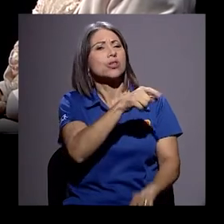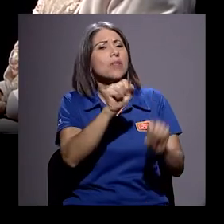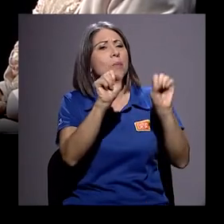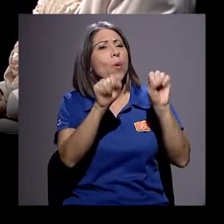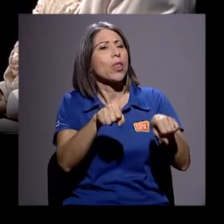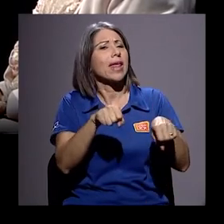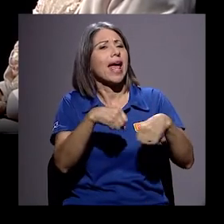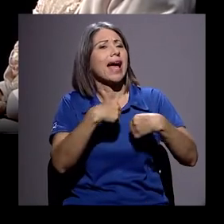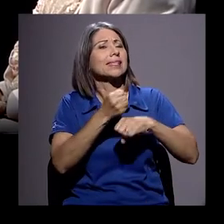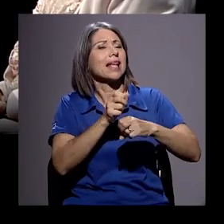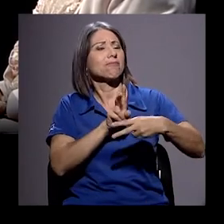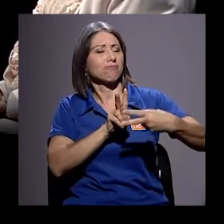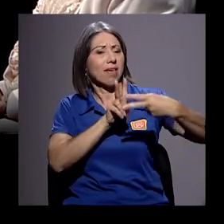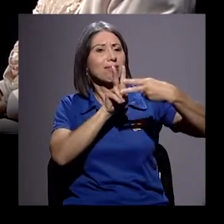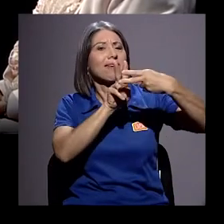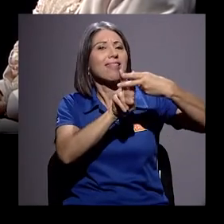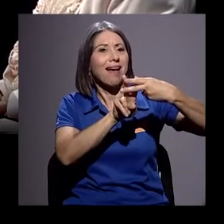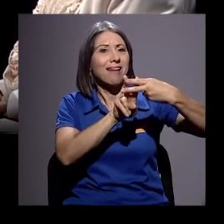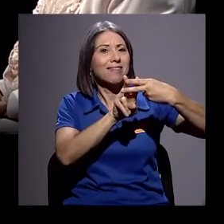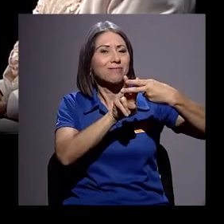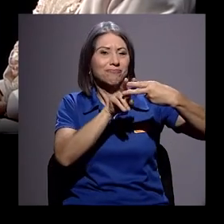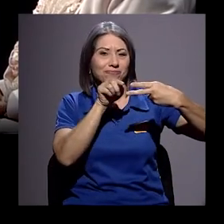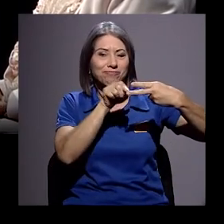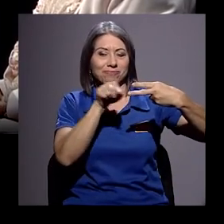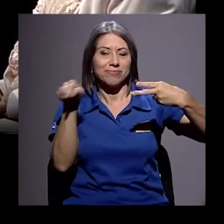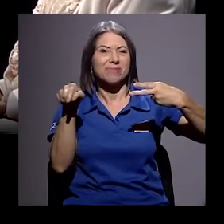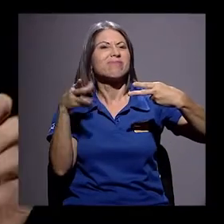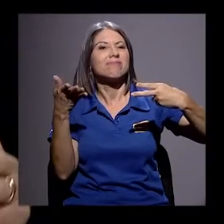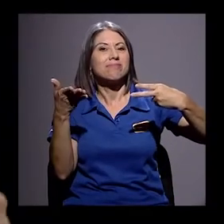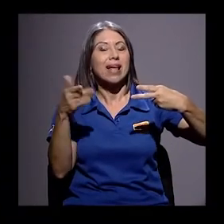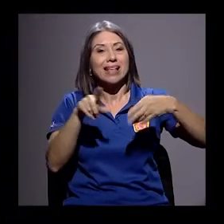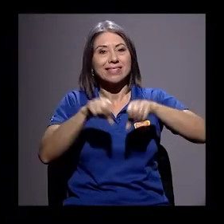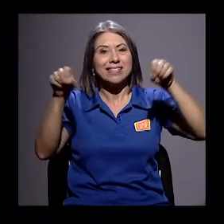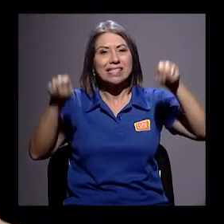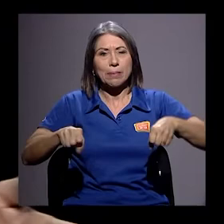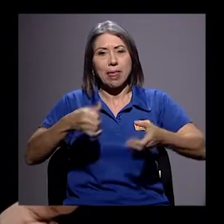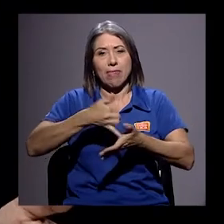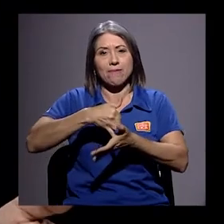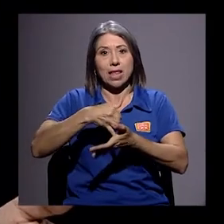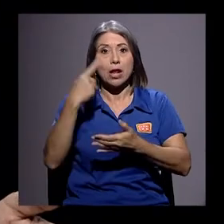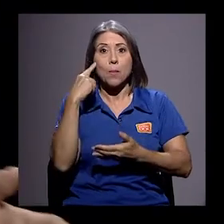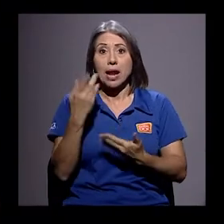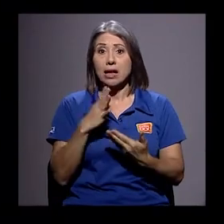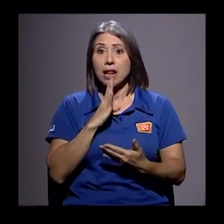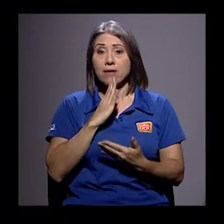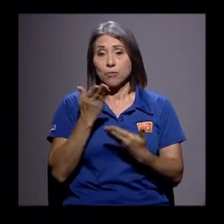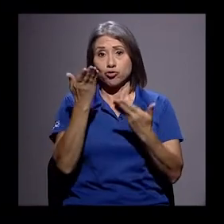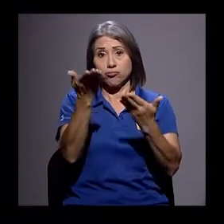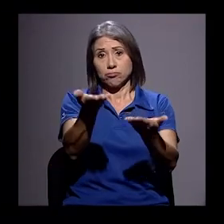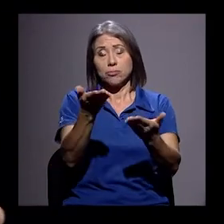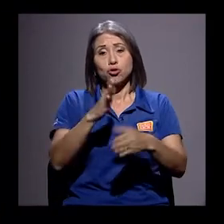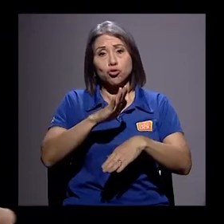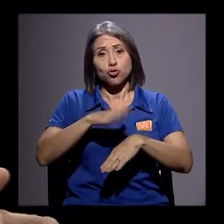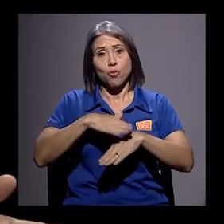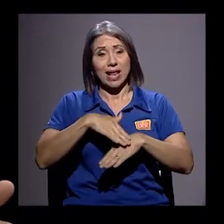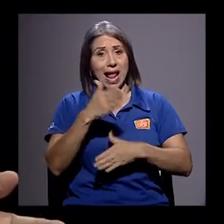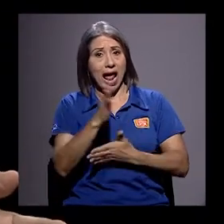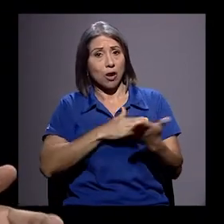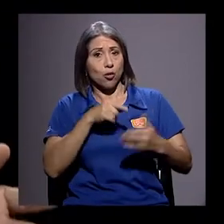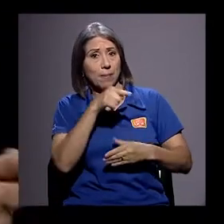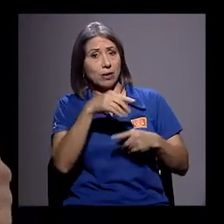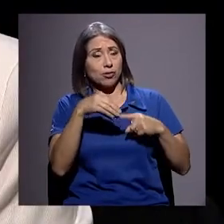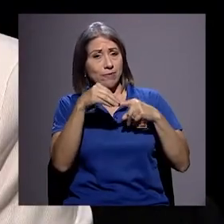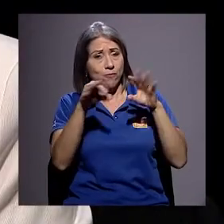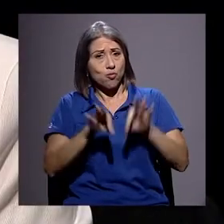usted etiquetar ese sistema deficitario para que le hablemos a la ciudadanía ahora casualmente de esto que para usted es